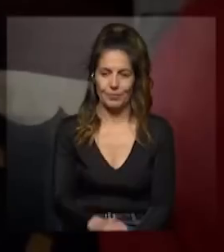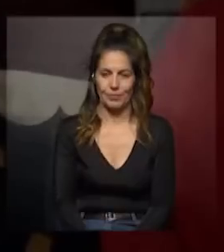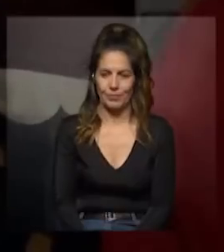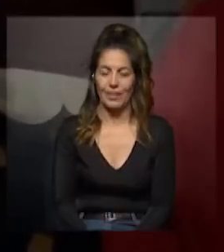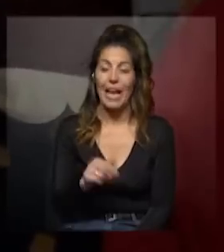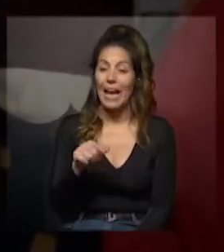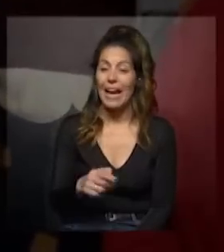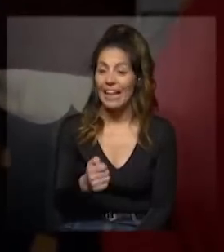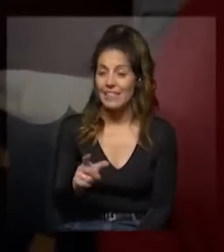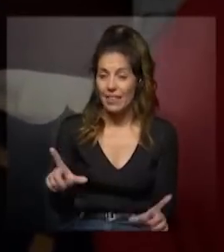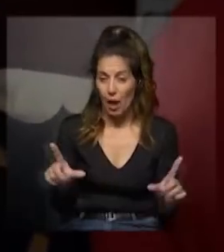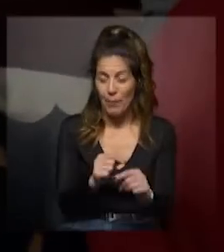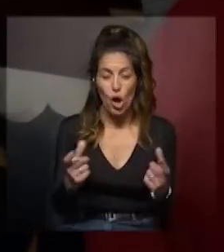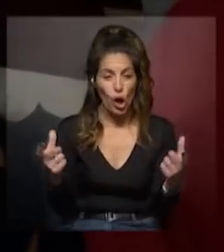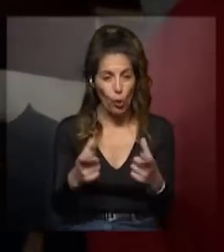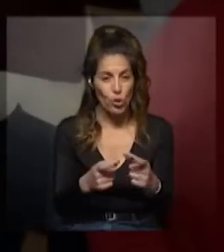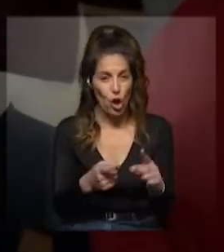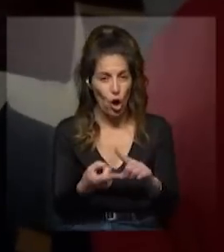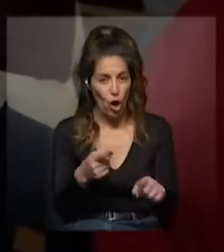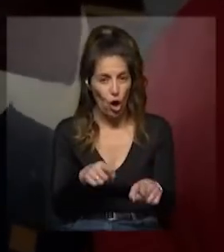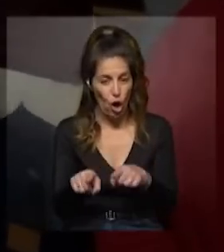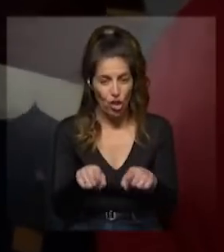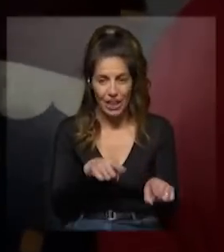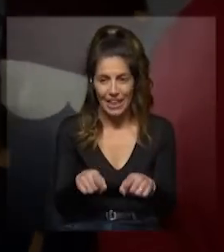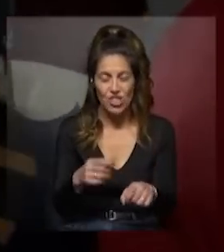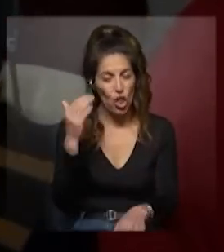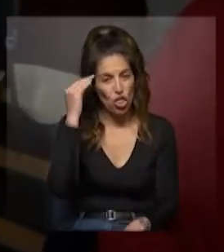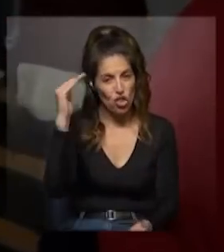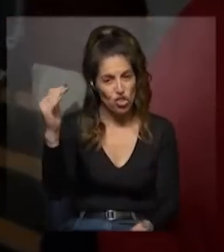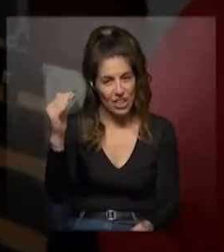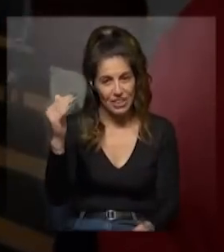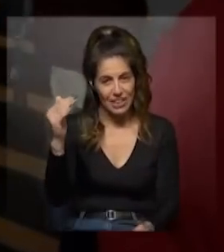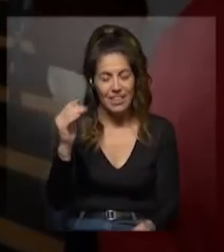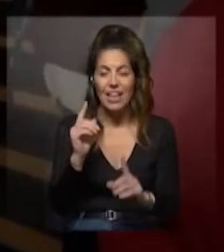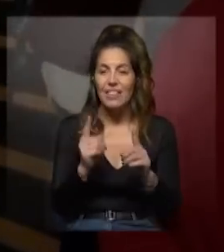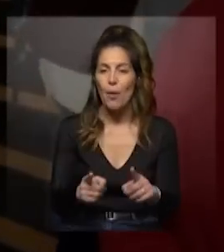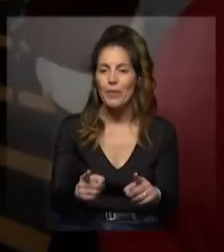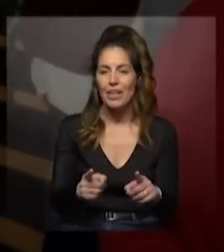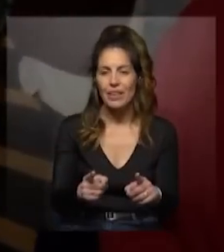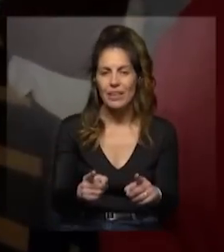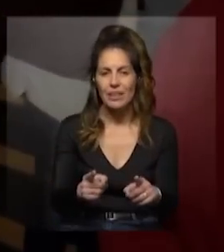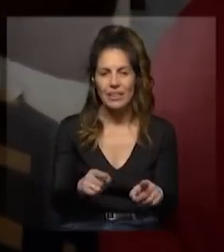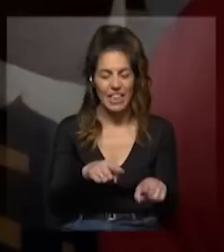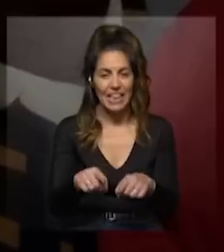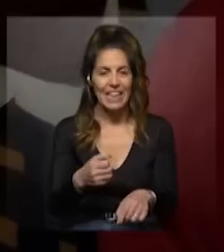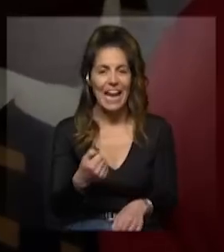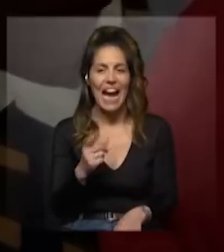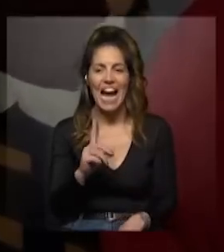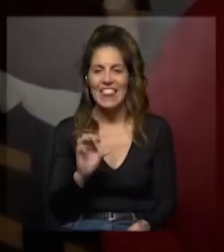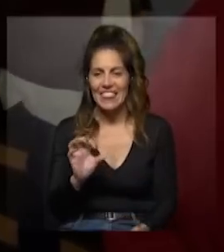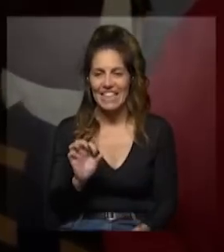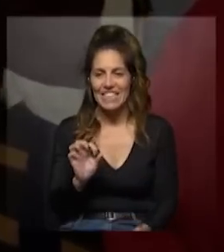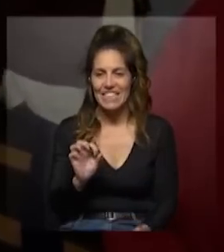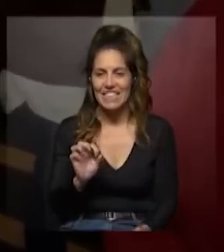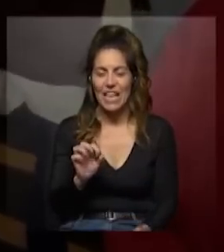es una reunión de coordinación entre docentes del iaba y también este dirigentes de ades a propósito